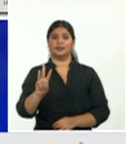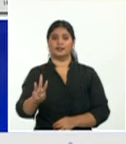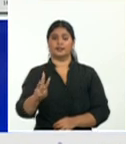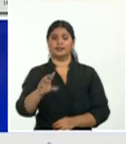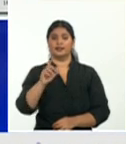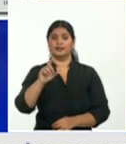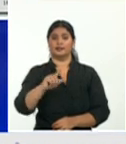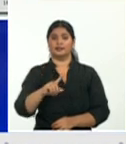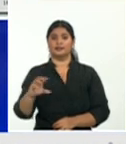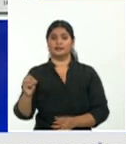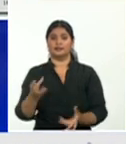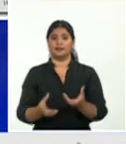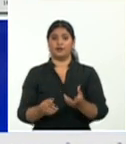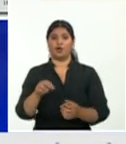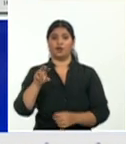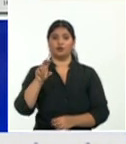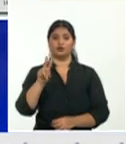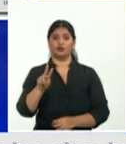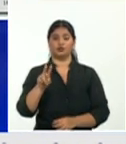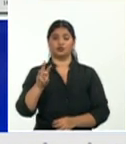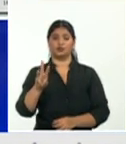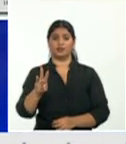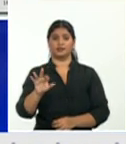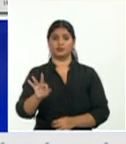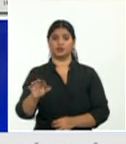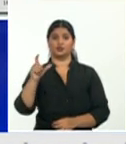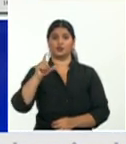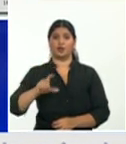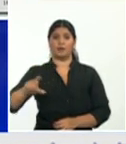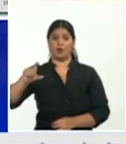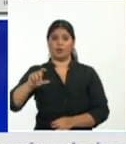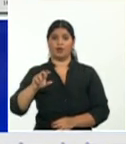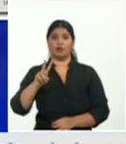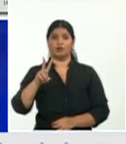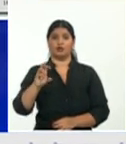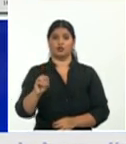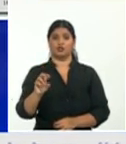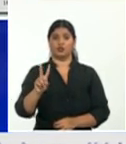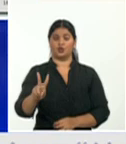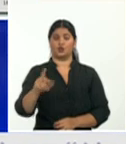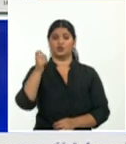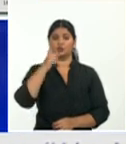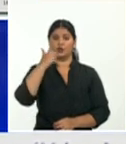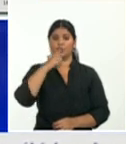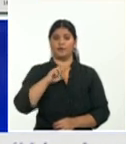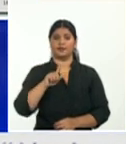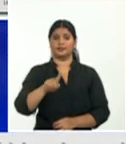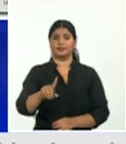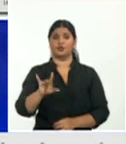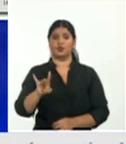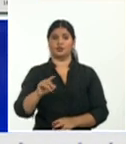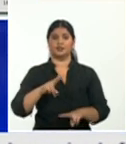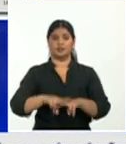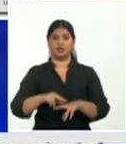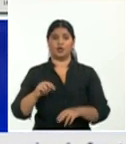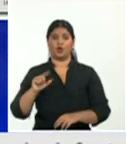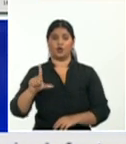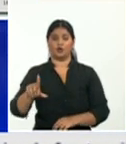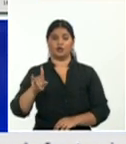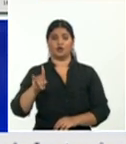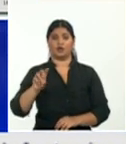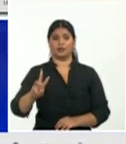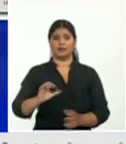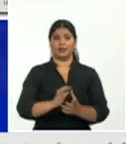238, Camagüey, 202, Ciego de Ávila, 115, Holguín, 93, Matanzas, 90,